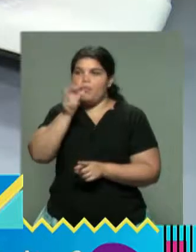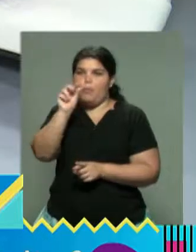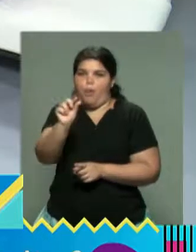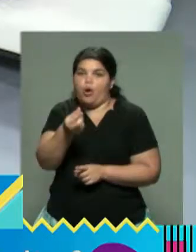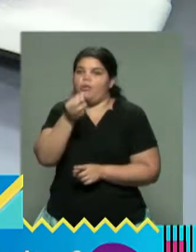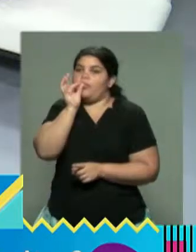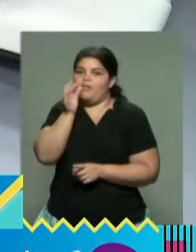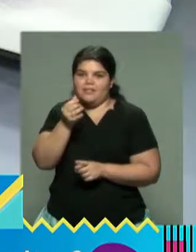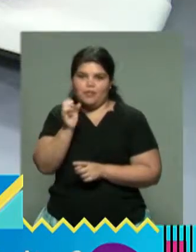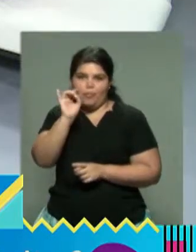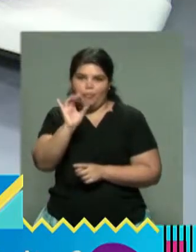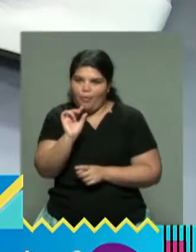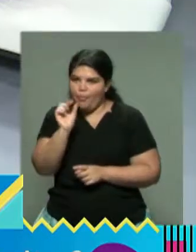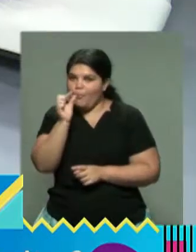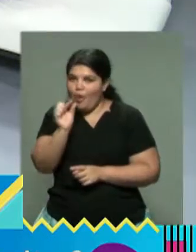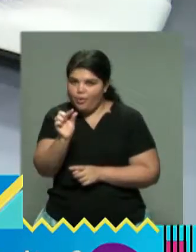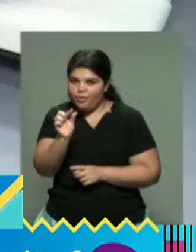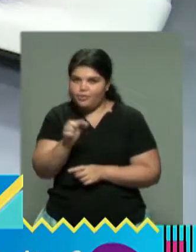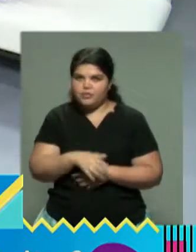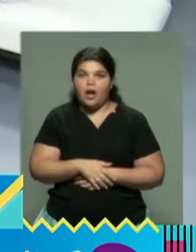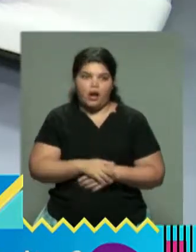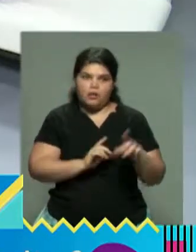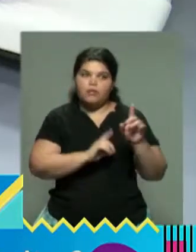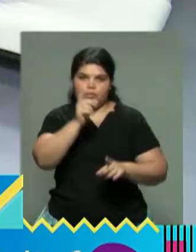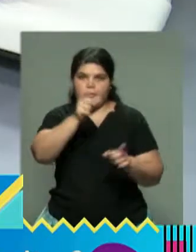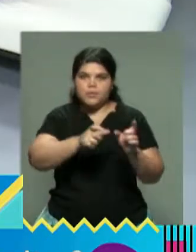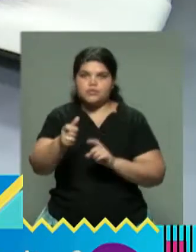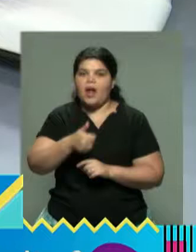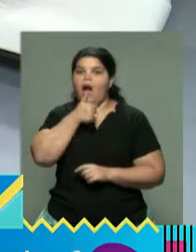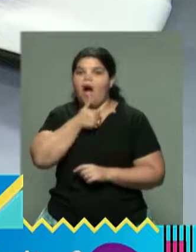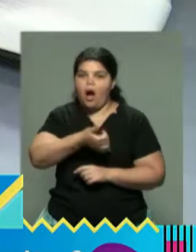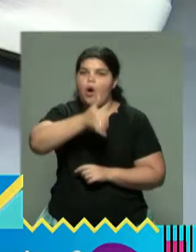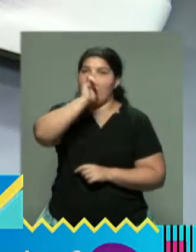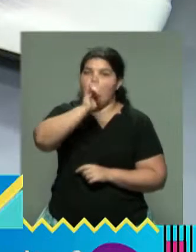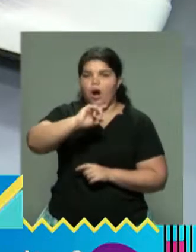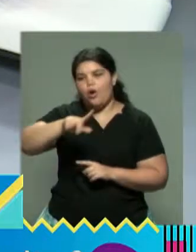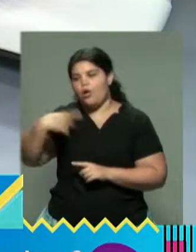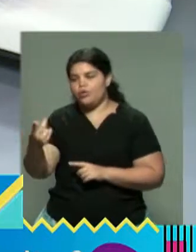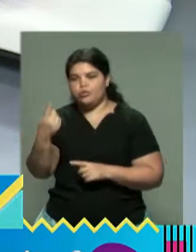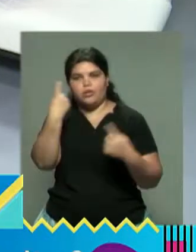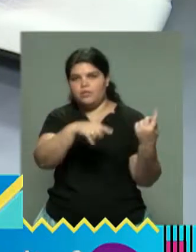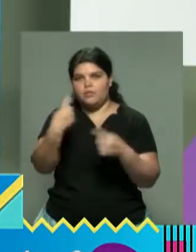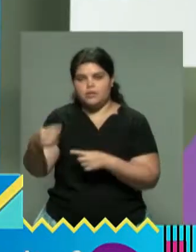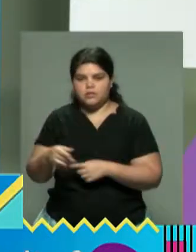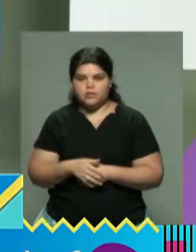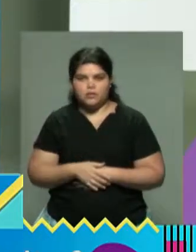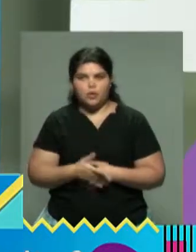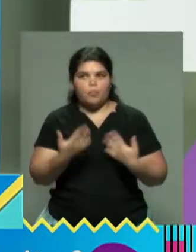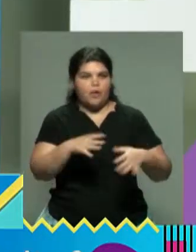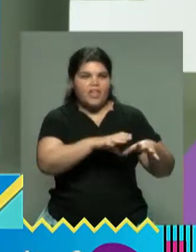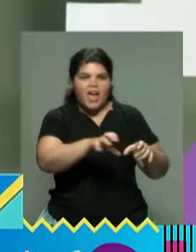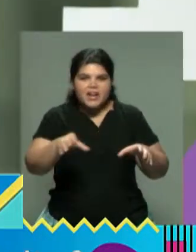Tampoco que nos vamos a emborrachar en el aire. Ojo, ha habido gente que ha tomado agua, quiere tomar agua, otros que quieren tomar... ¿Se podrá hacer eso haciendo rafting? Está un